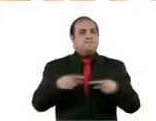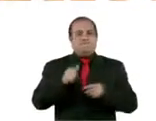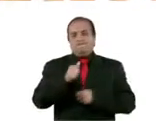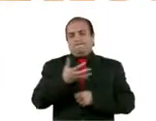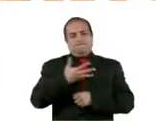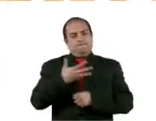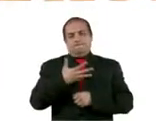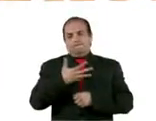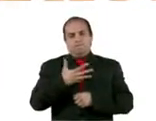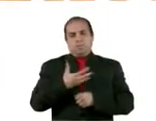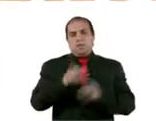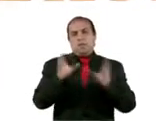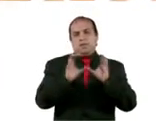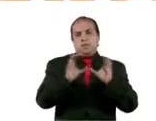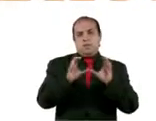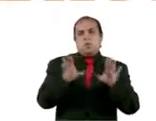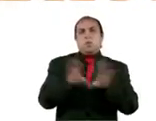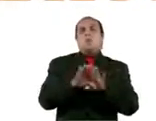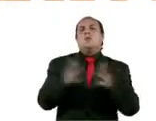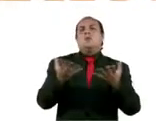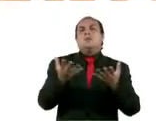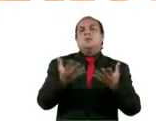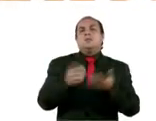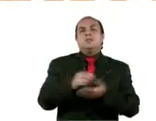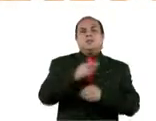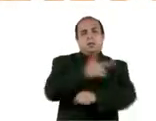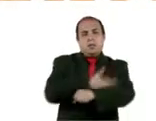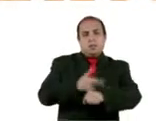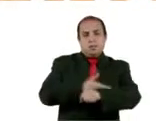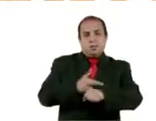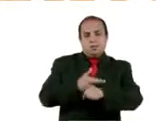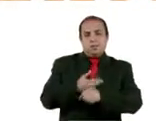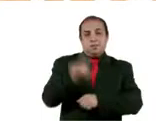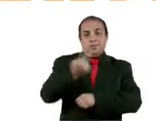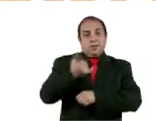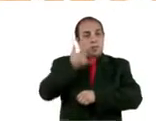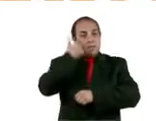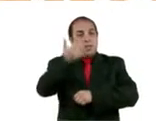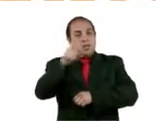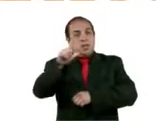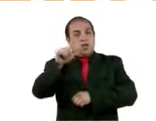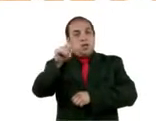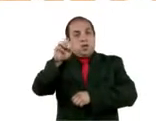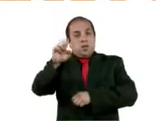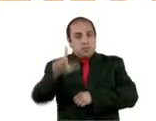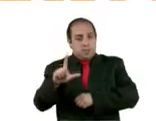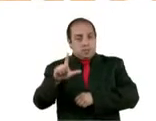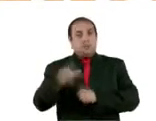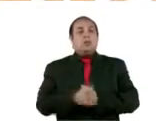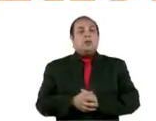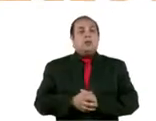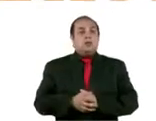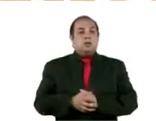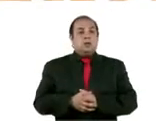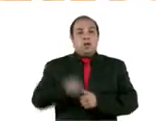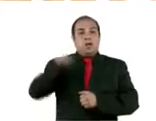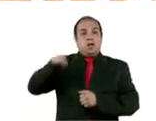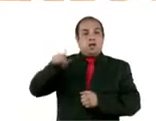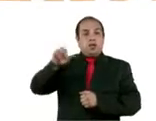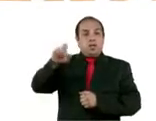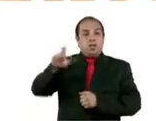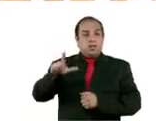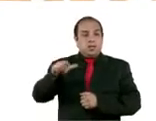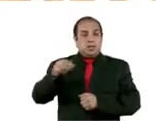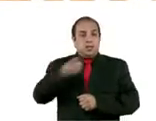certificado. ¿Cómo obtenerlo? Llamen a Locatel. Llaman a Locatel, se les da una cita y se